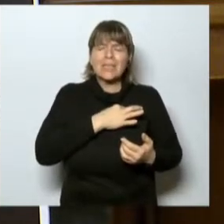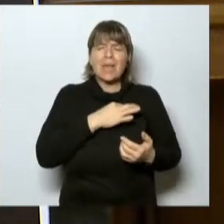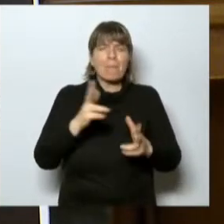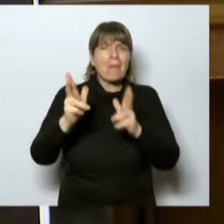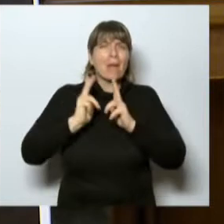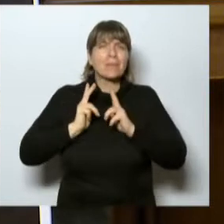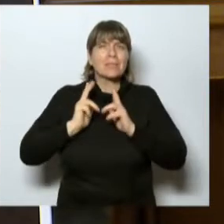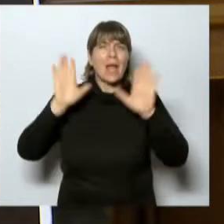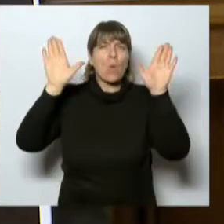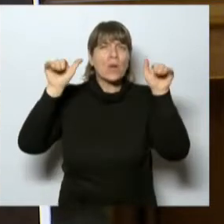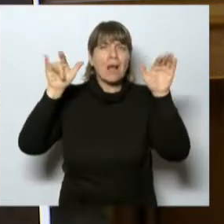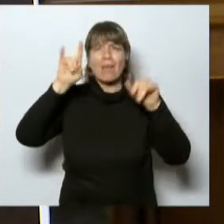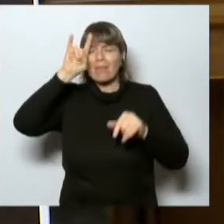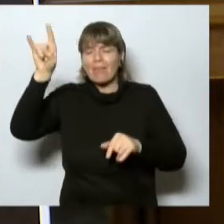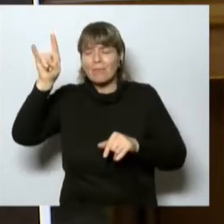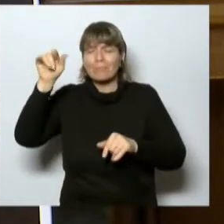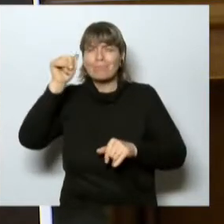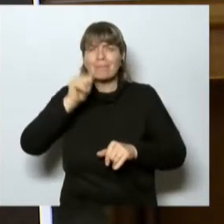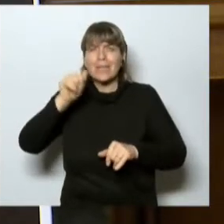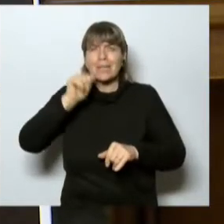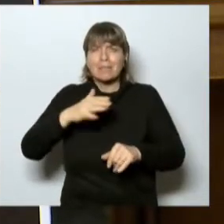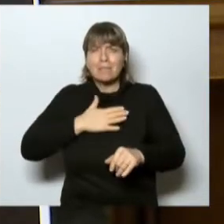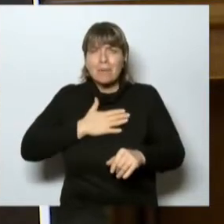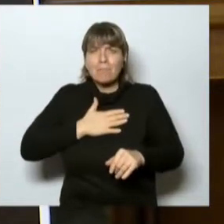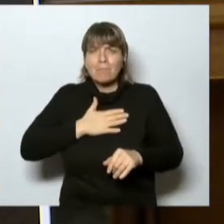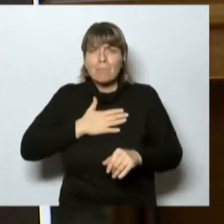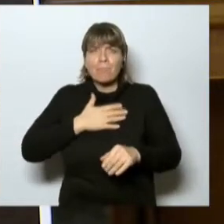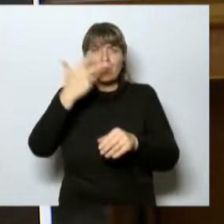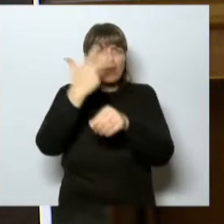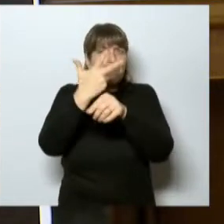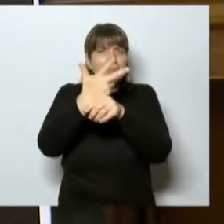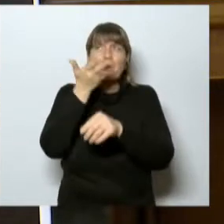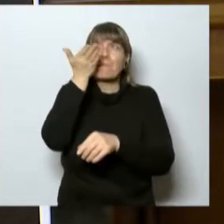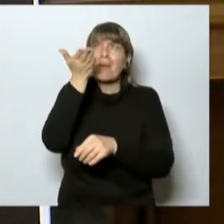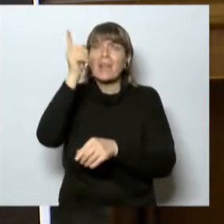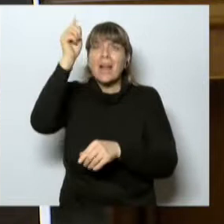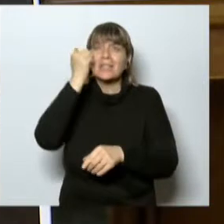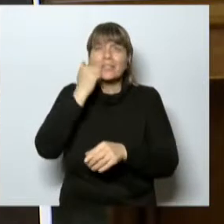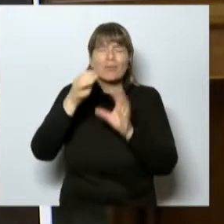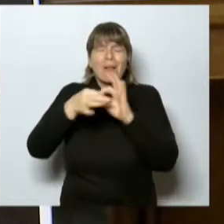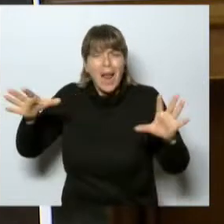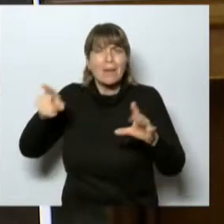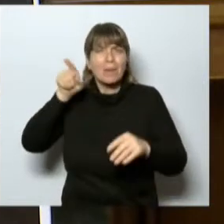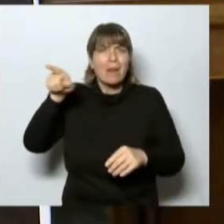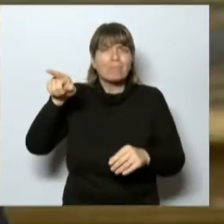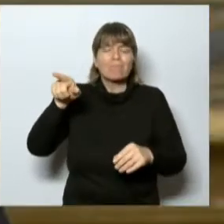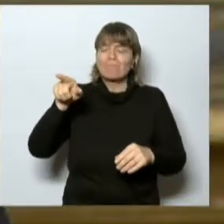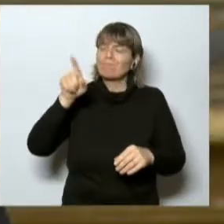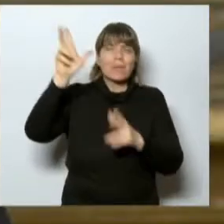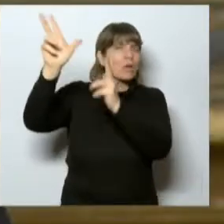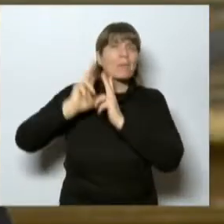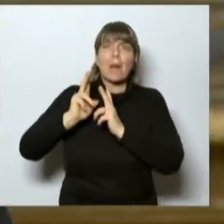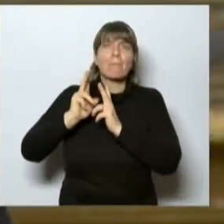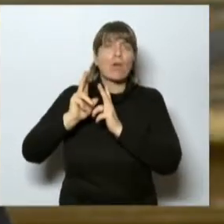un ángel de Satanás que me hiere. Tres veces pedí al Señor que me librara, pero Él me